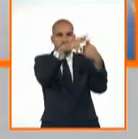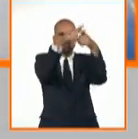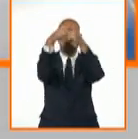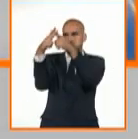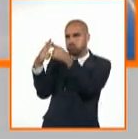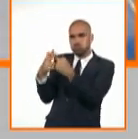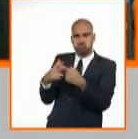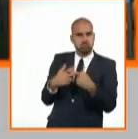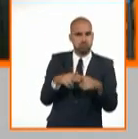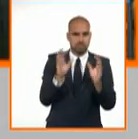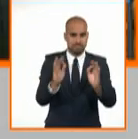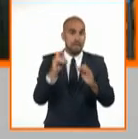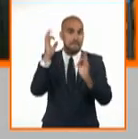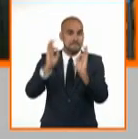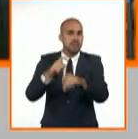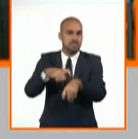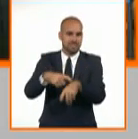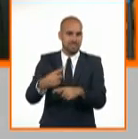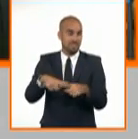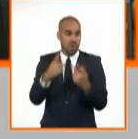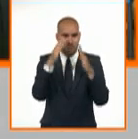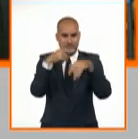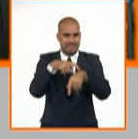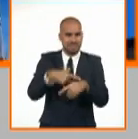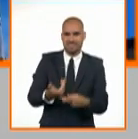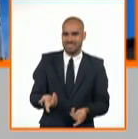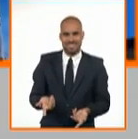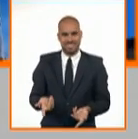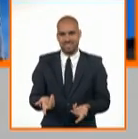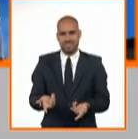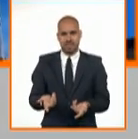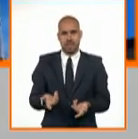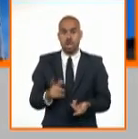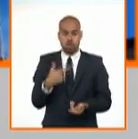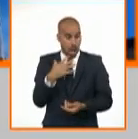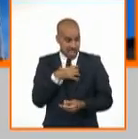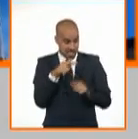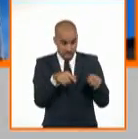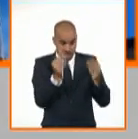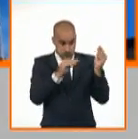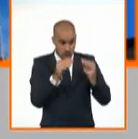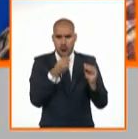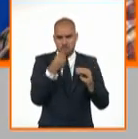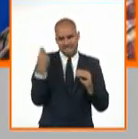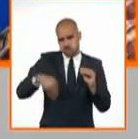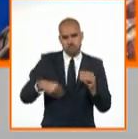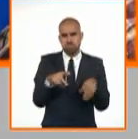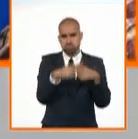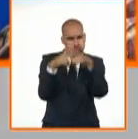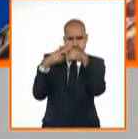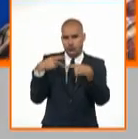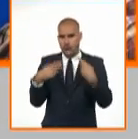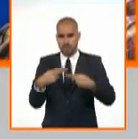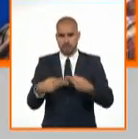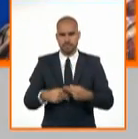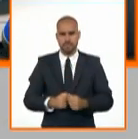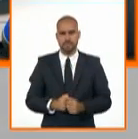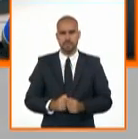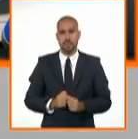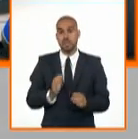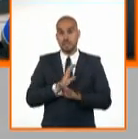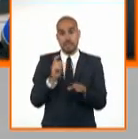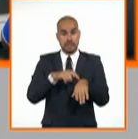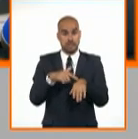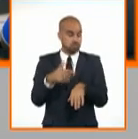ya que no tenemos el tiempo siempre que tengamos los recursos se aprovecha para realizar los mantenimientos y hace un tiempo que cada uno la